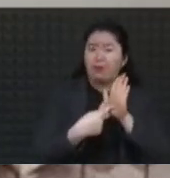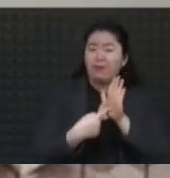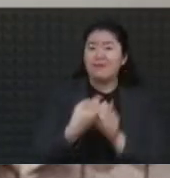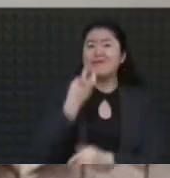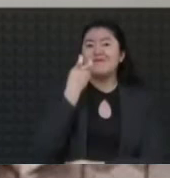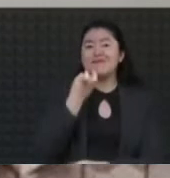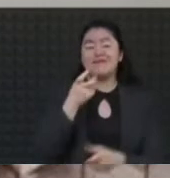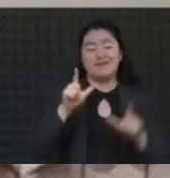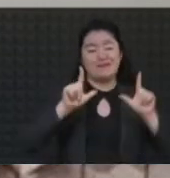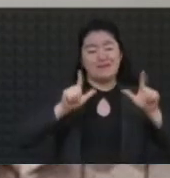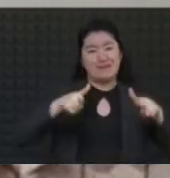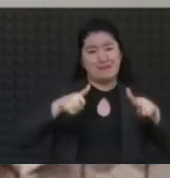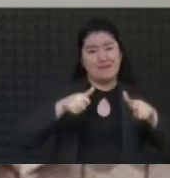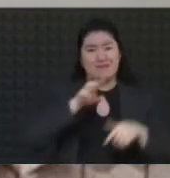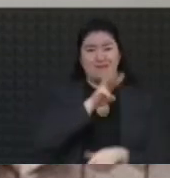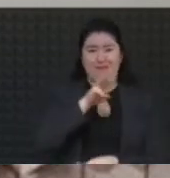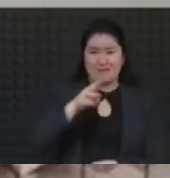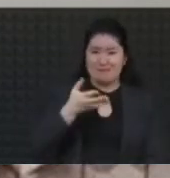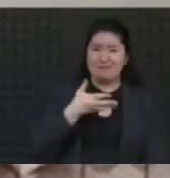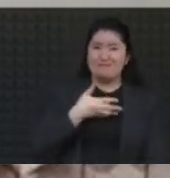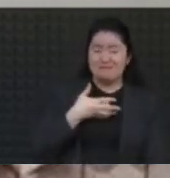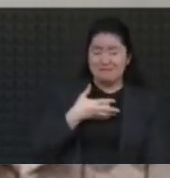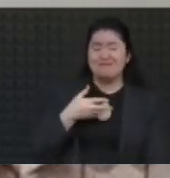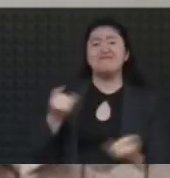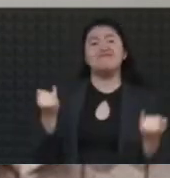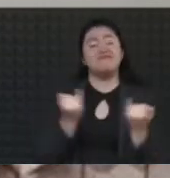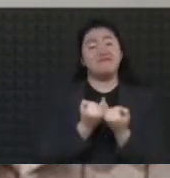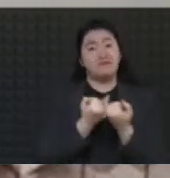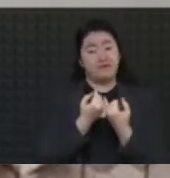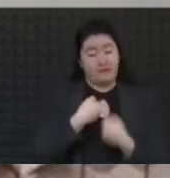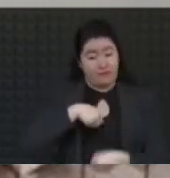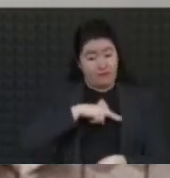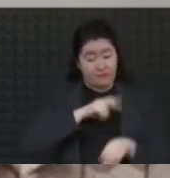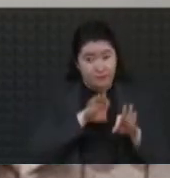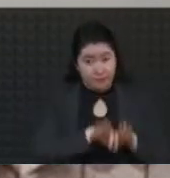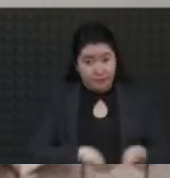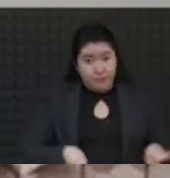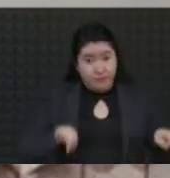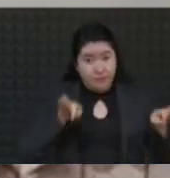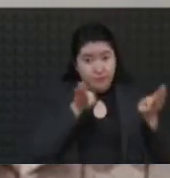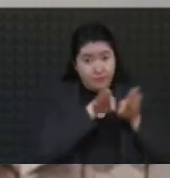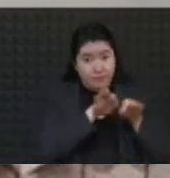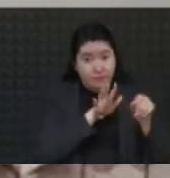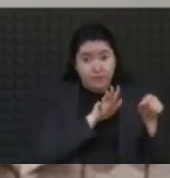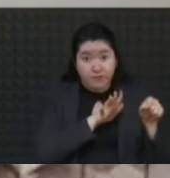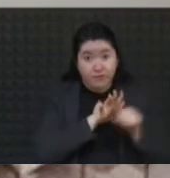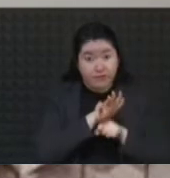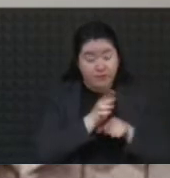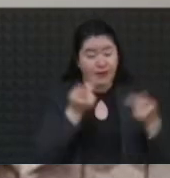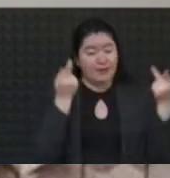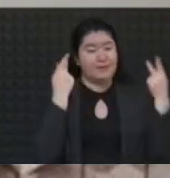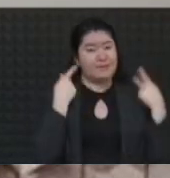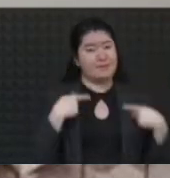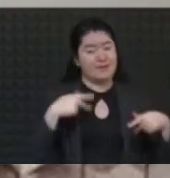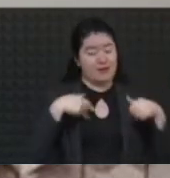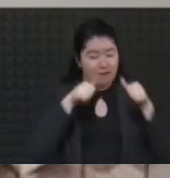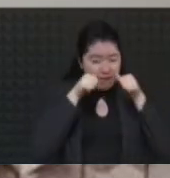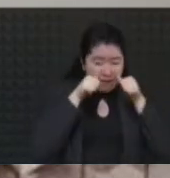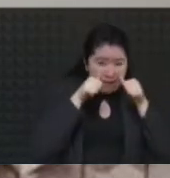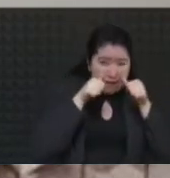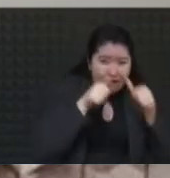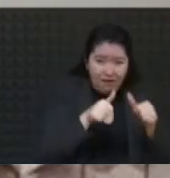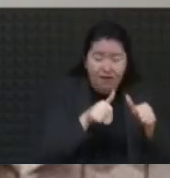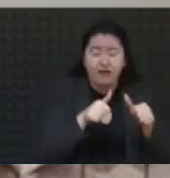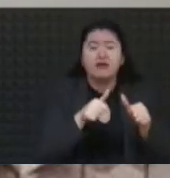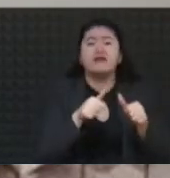repito, la atención a las víctimas es lo primero para nosotros. Siguen muchos servidores públicos